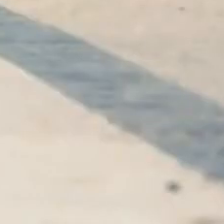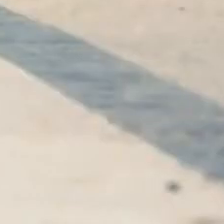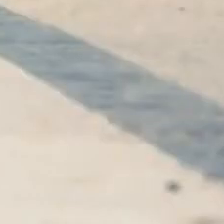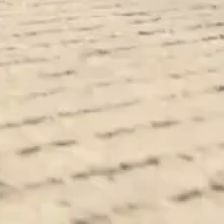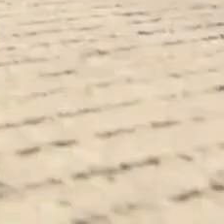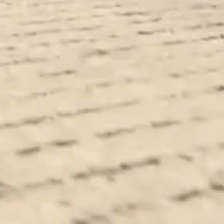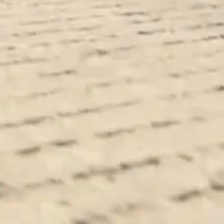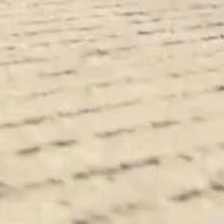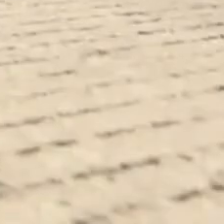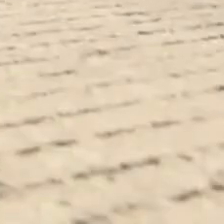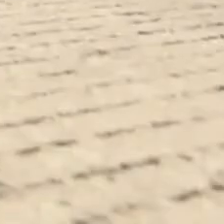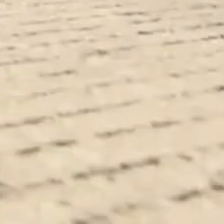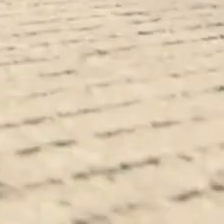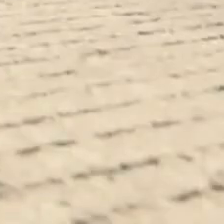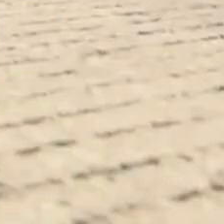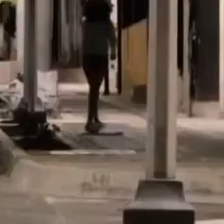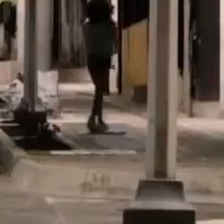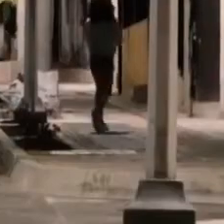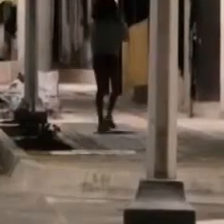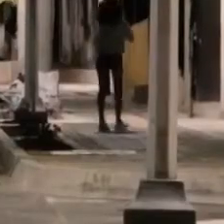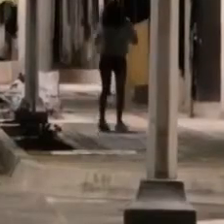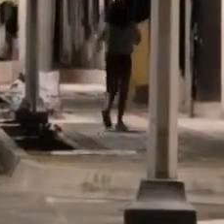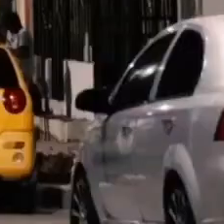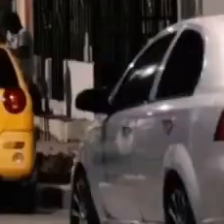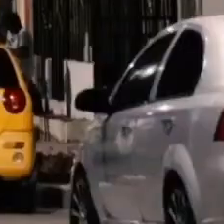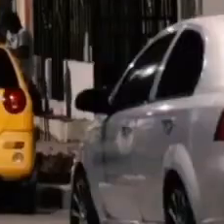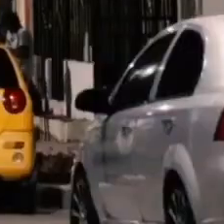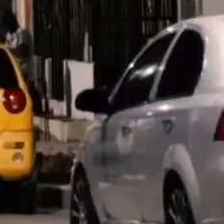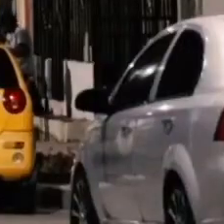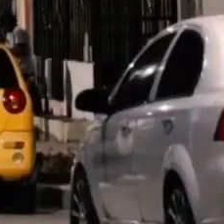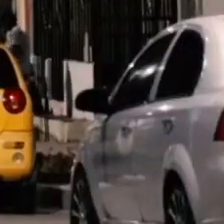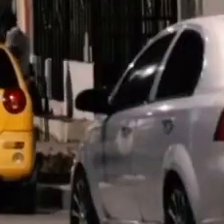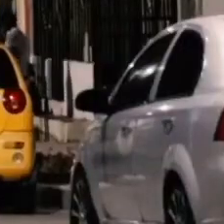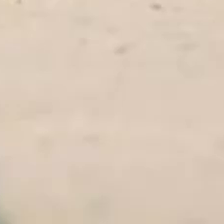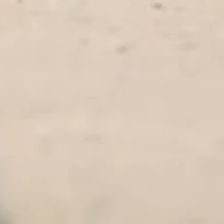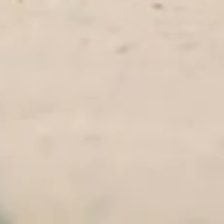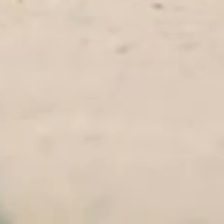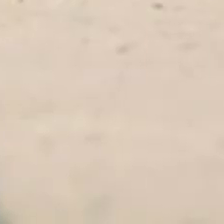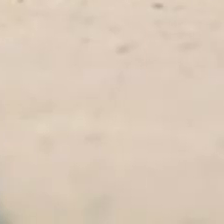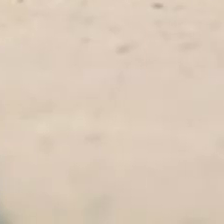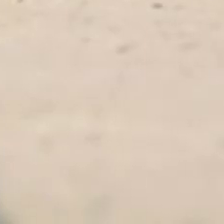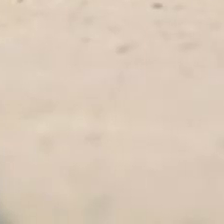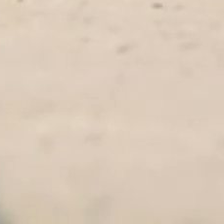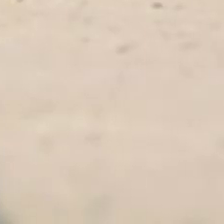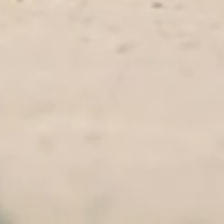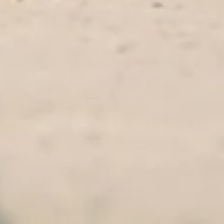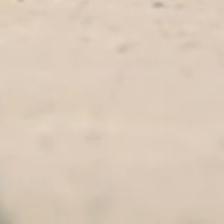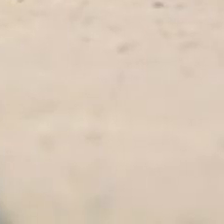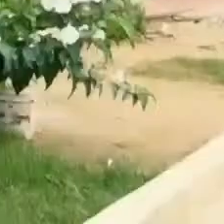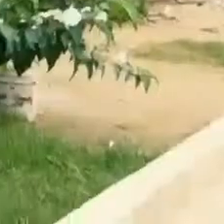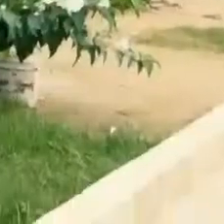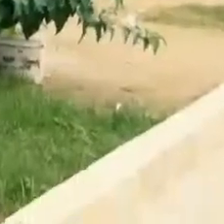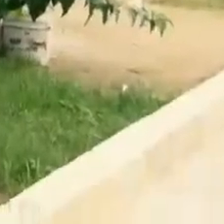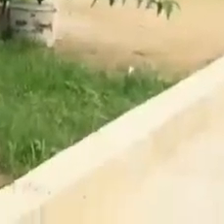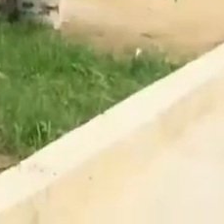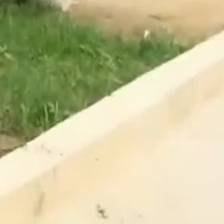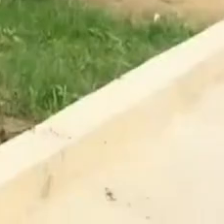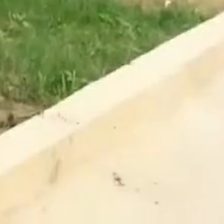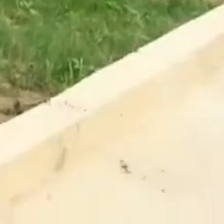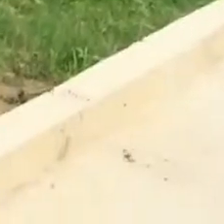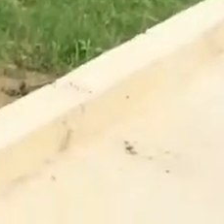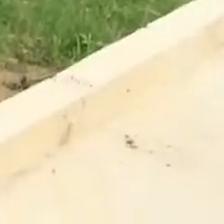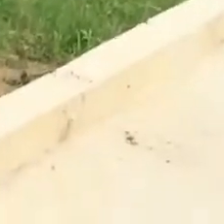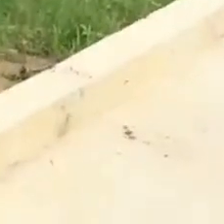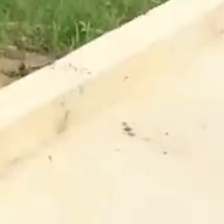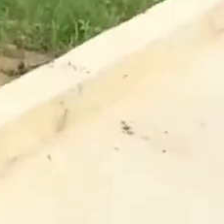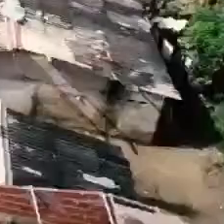podrán contar ahora con andenes generosos, junto a una moderna iluminación que les dará mayor seguridad, con zonas verdes